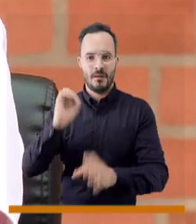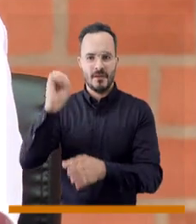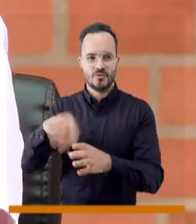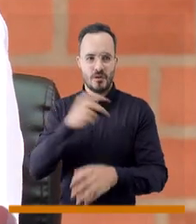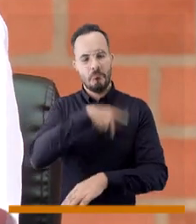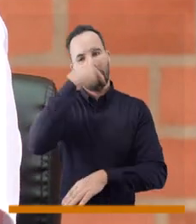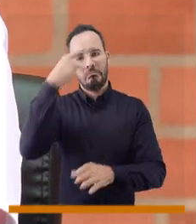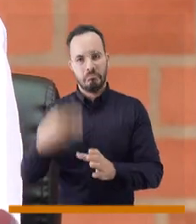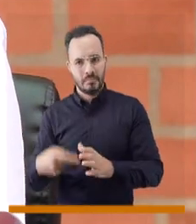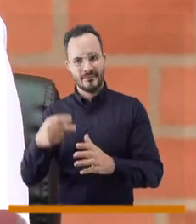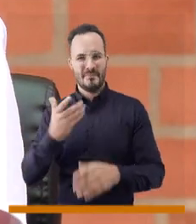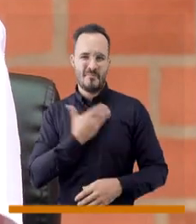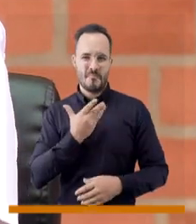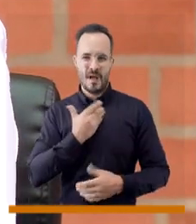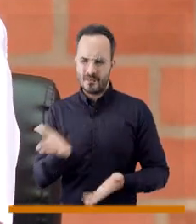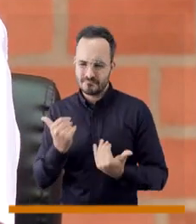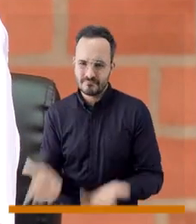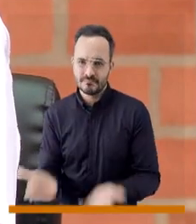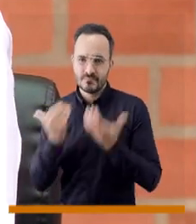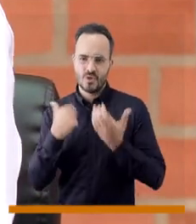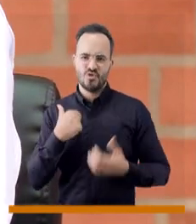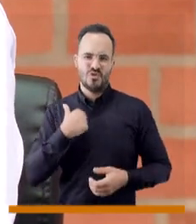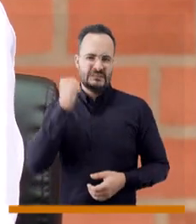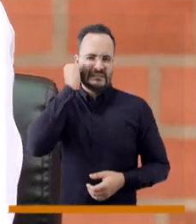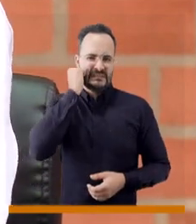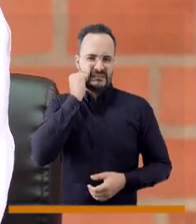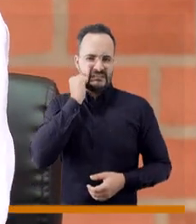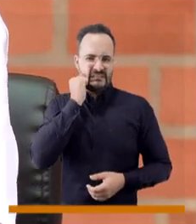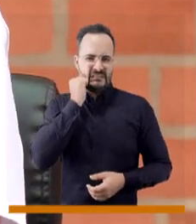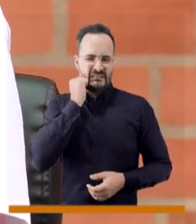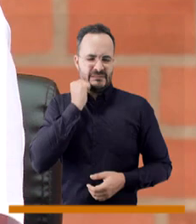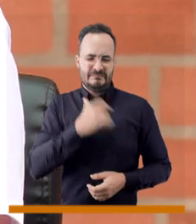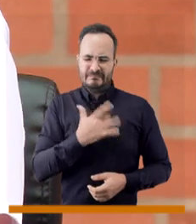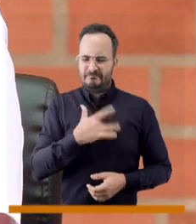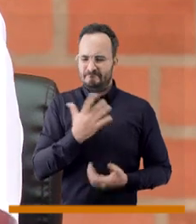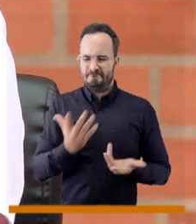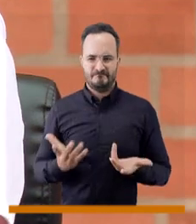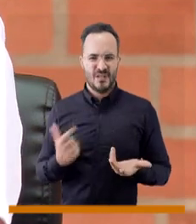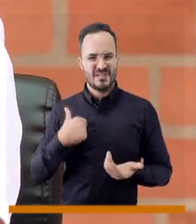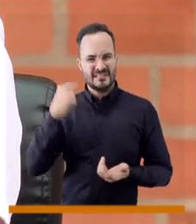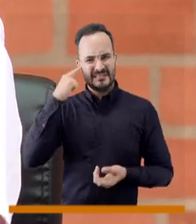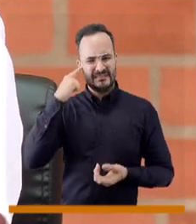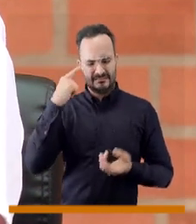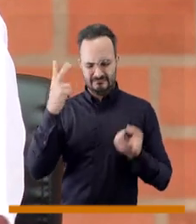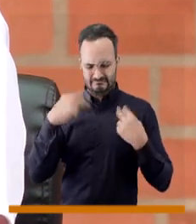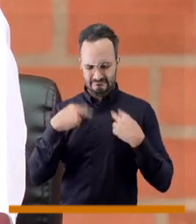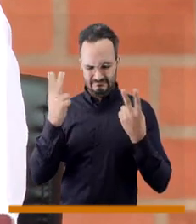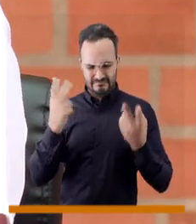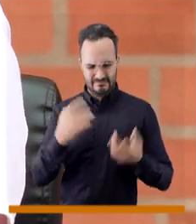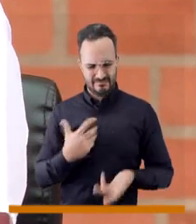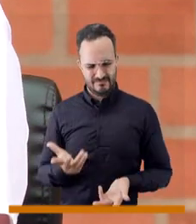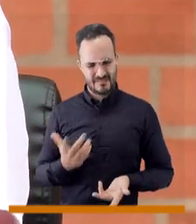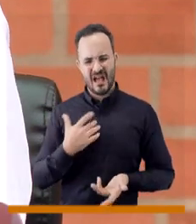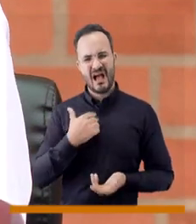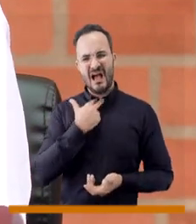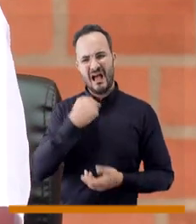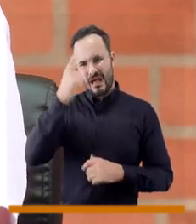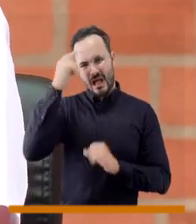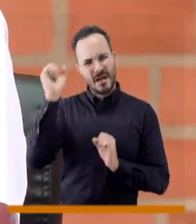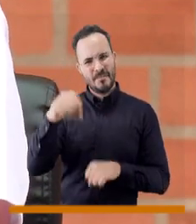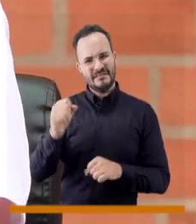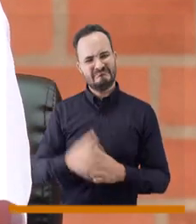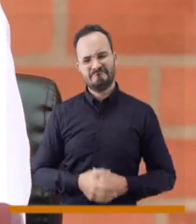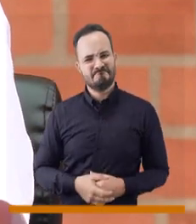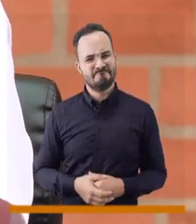basura. Y cuando mi mamá me sacó, yo me sentí triste porque yo pensaba que, o sea, que yo no